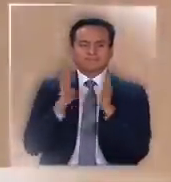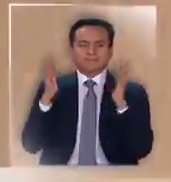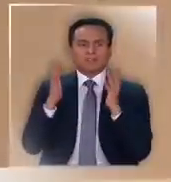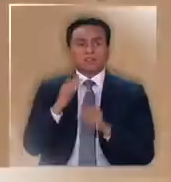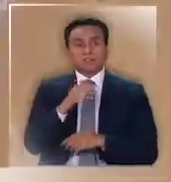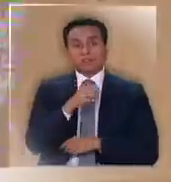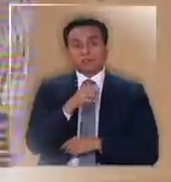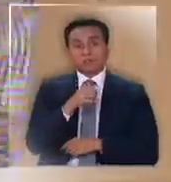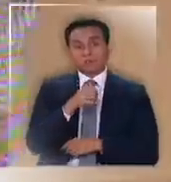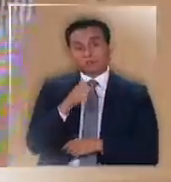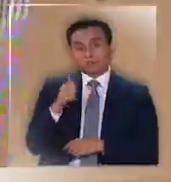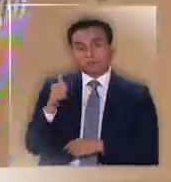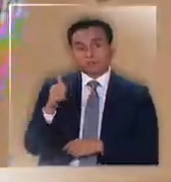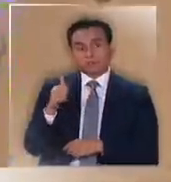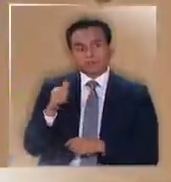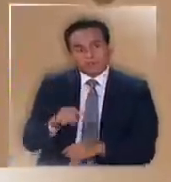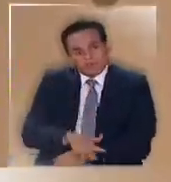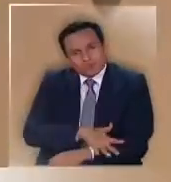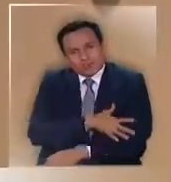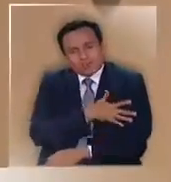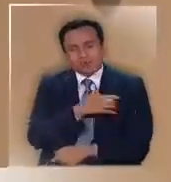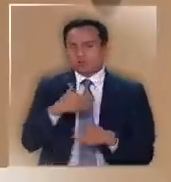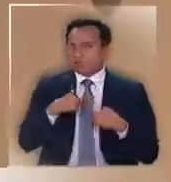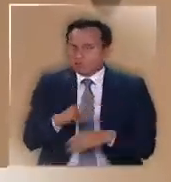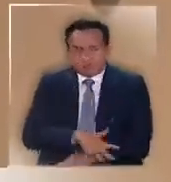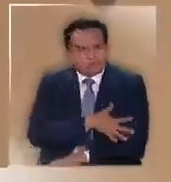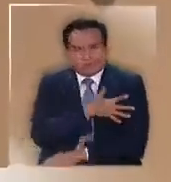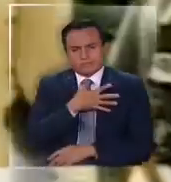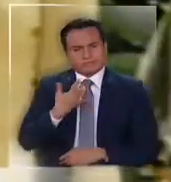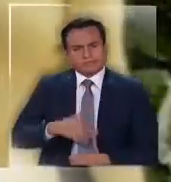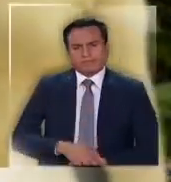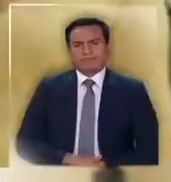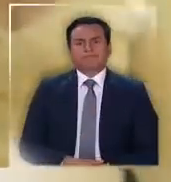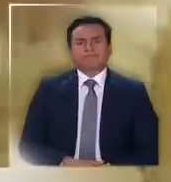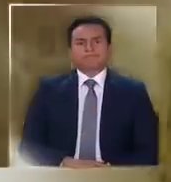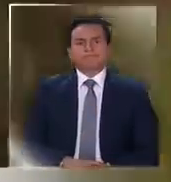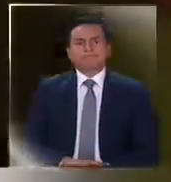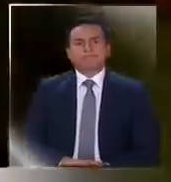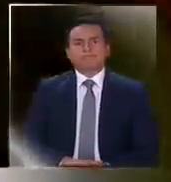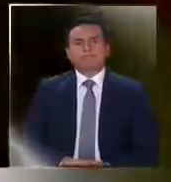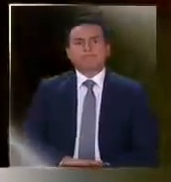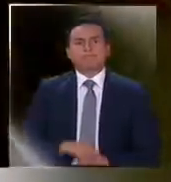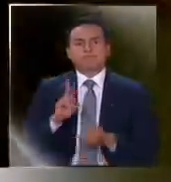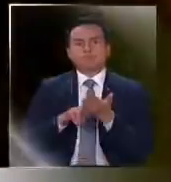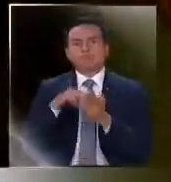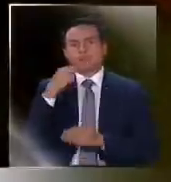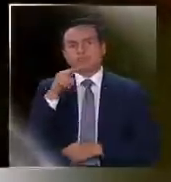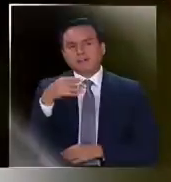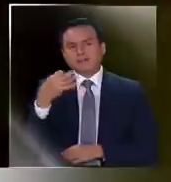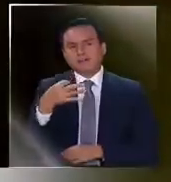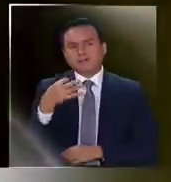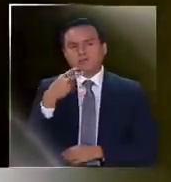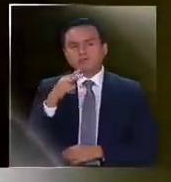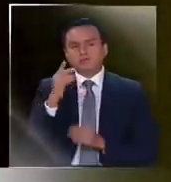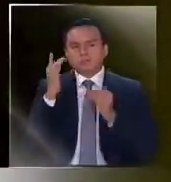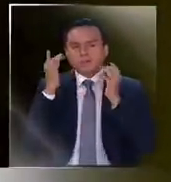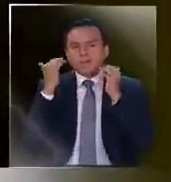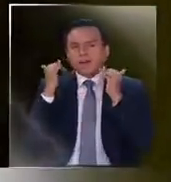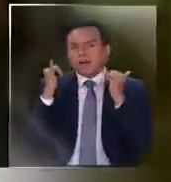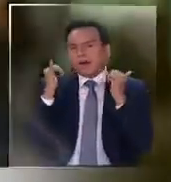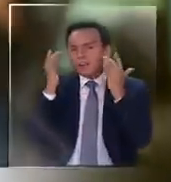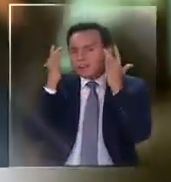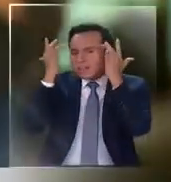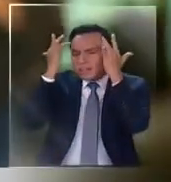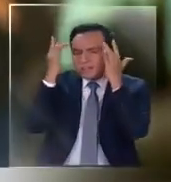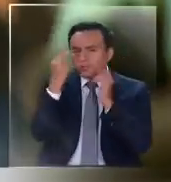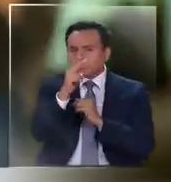todos súper emocionados. Yo estoy súper emocionado. Tu verdad o tus alegrías,